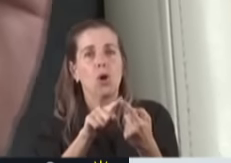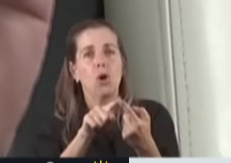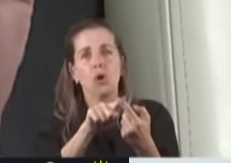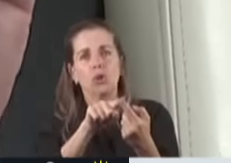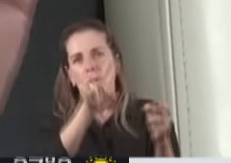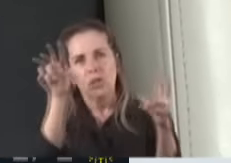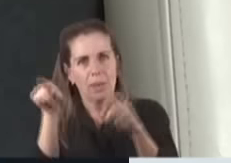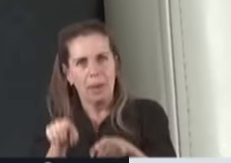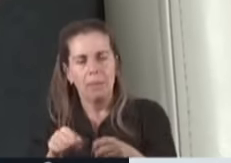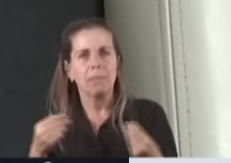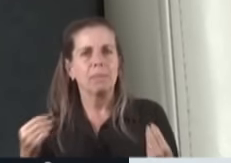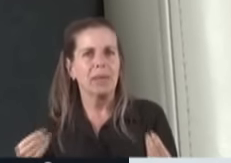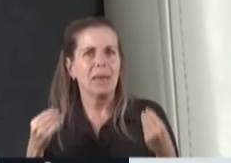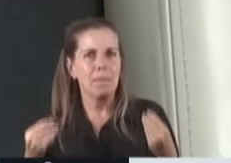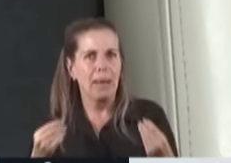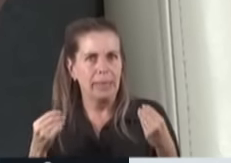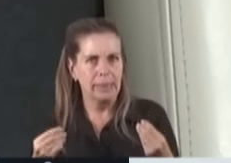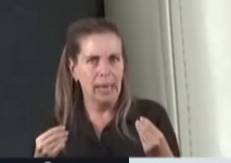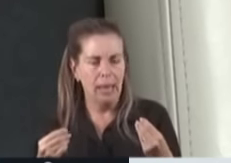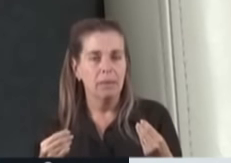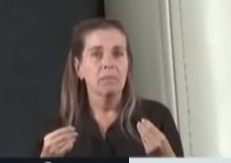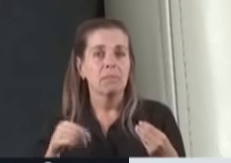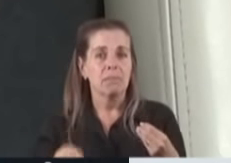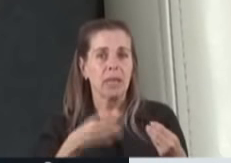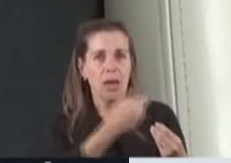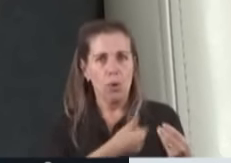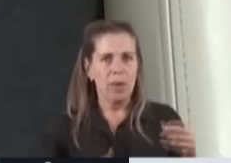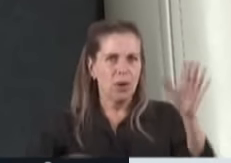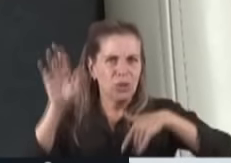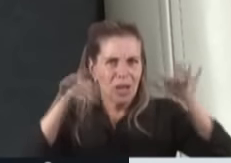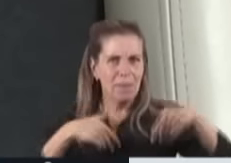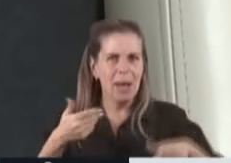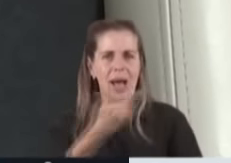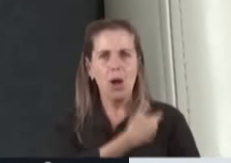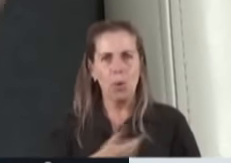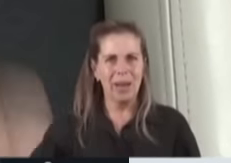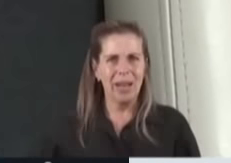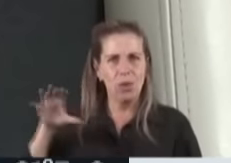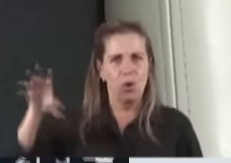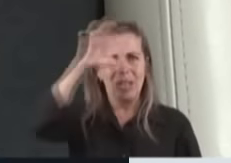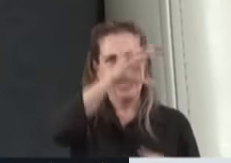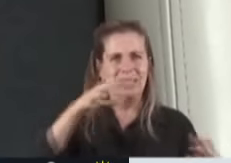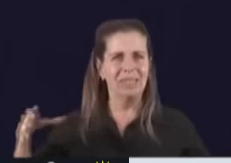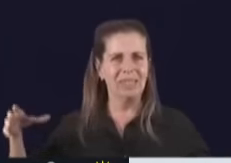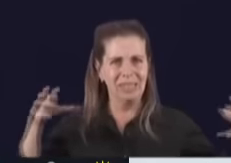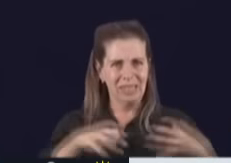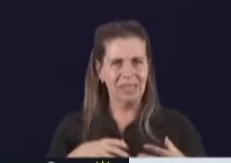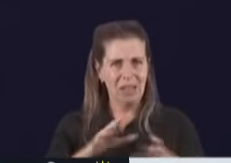las rondas de encuentros con los gobernadores o van a continuar?